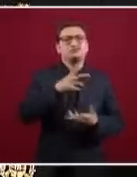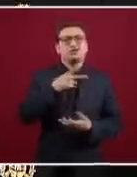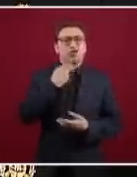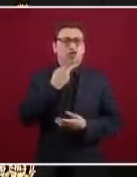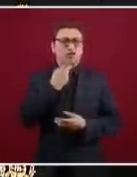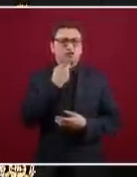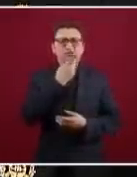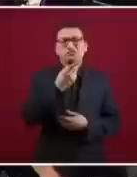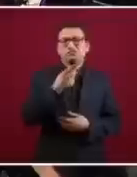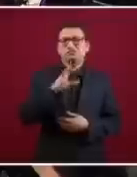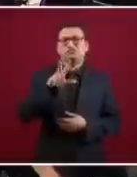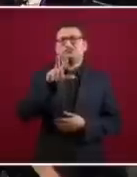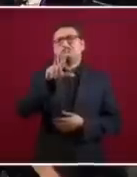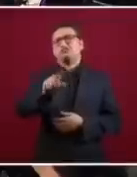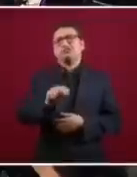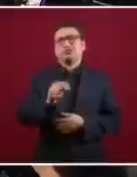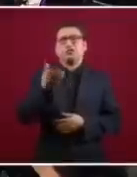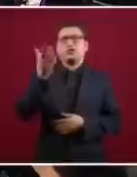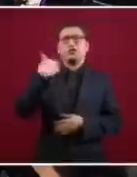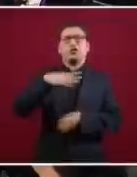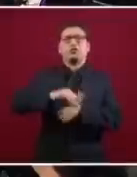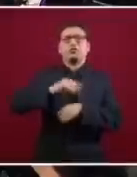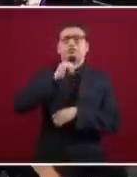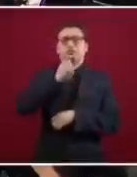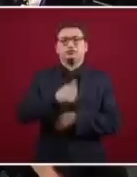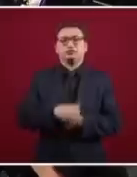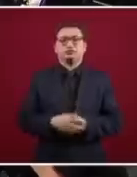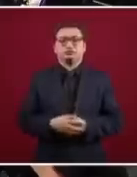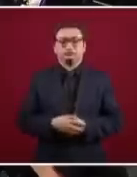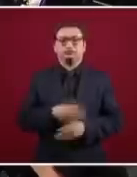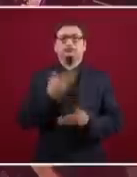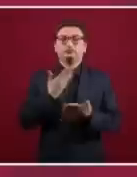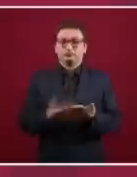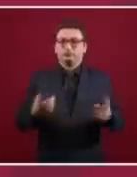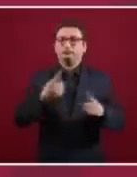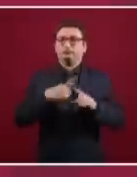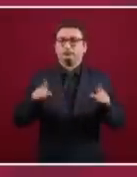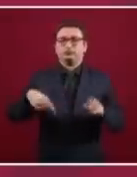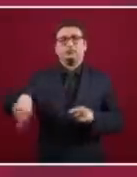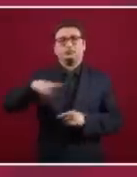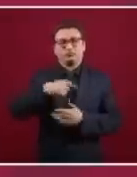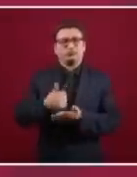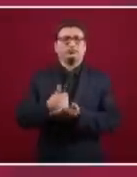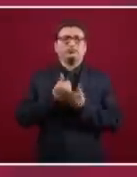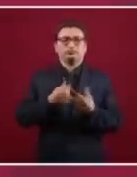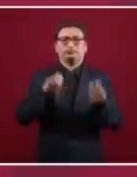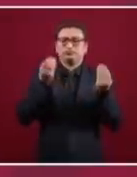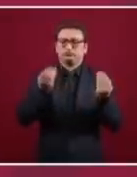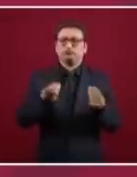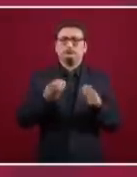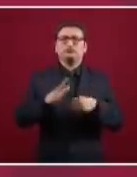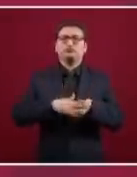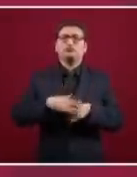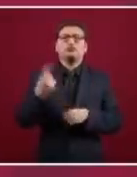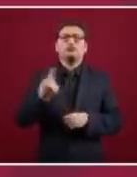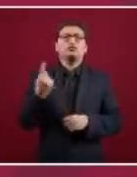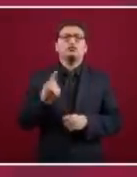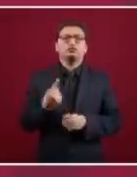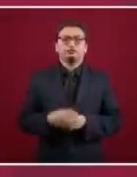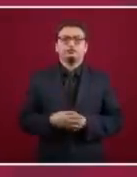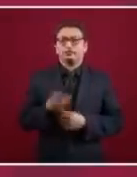no les permitían decir muchas cosas ahora me ayudan mucho porque este